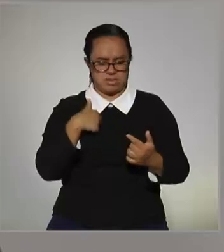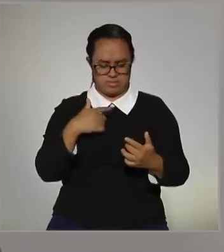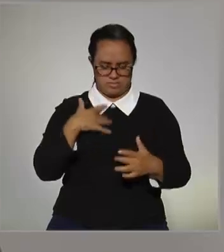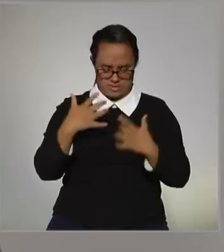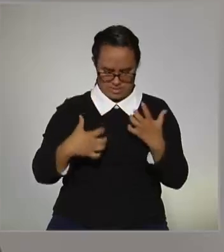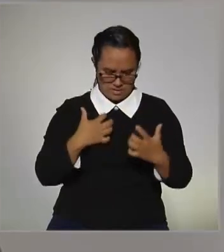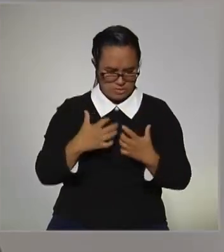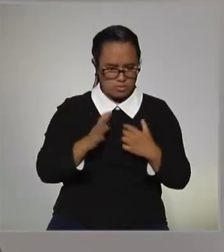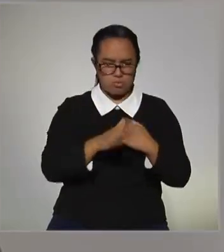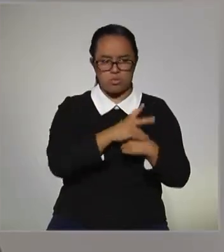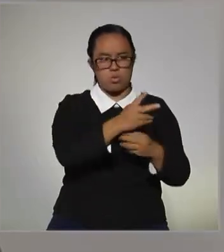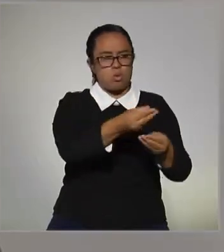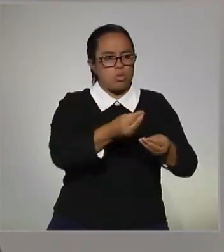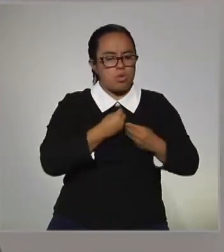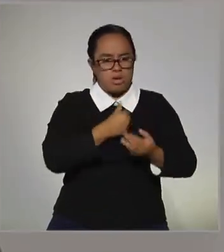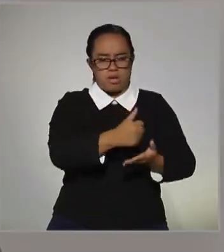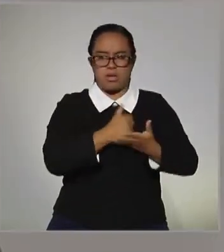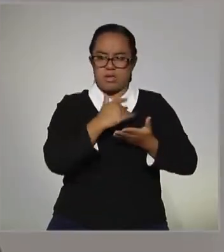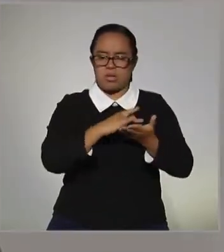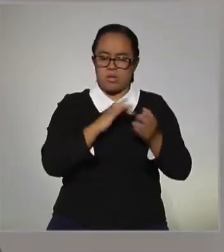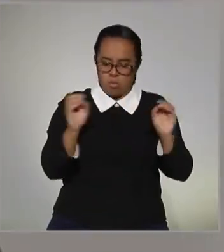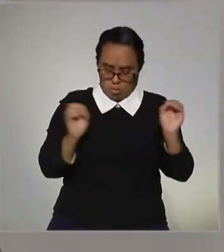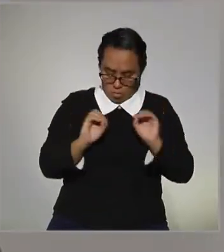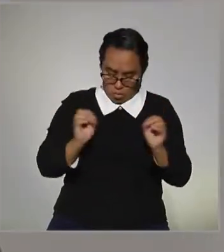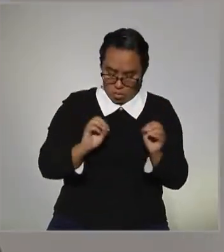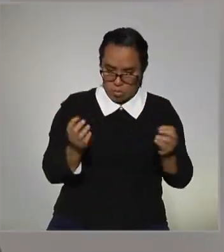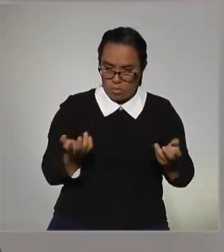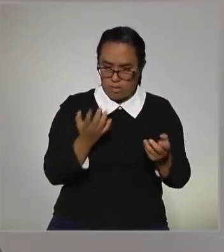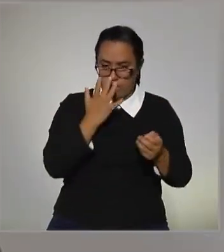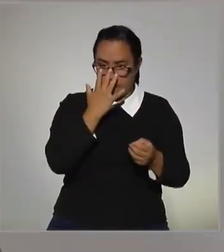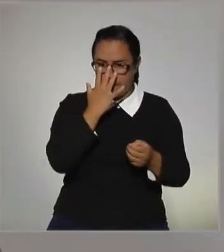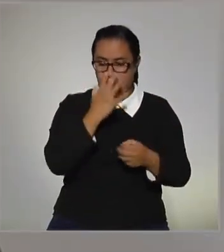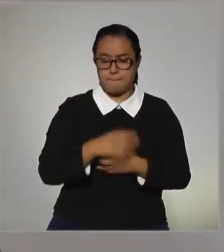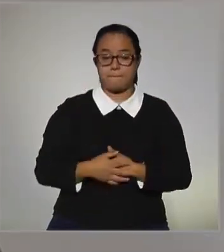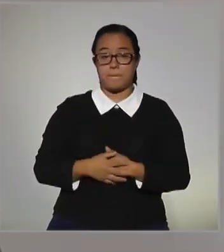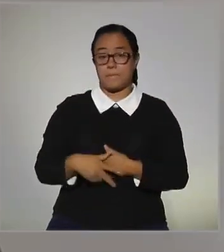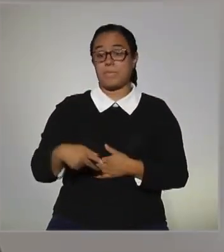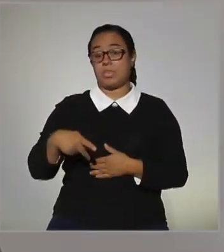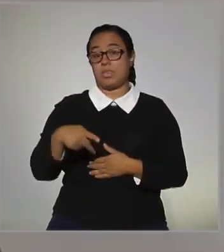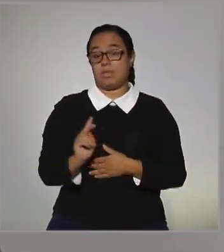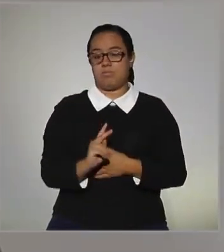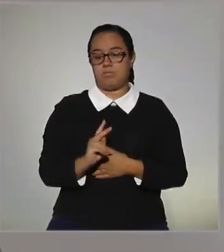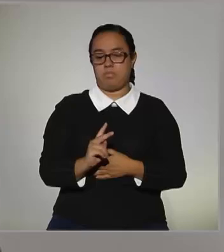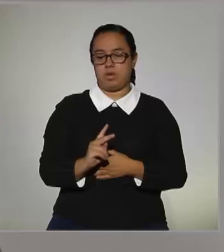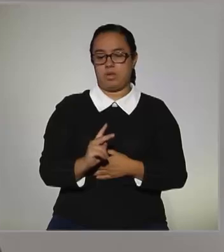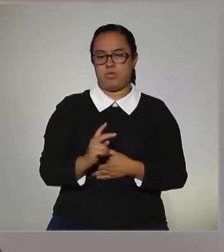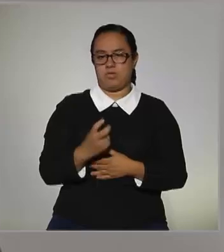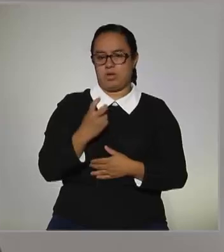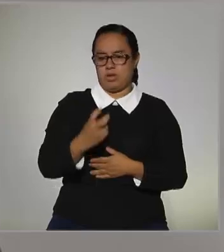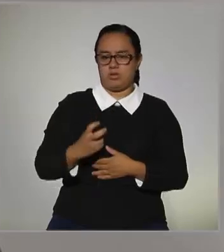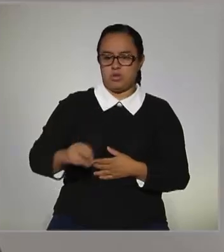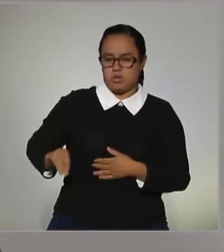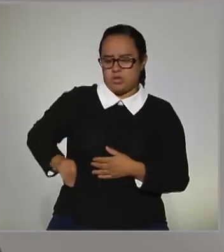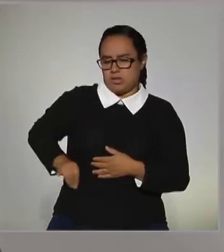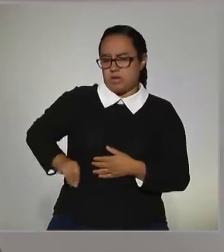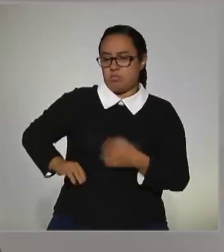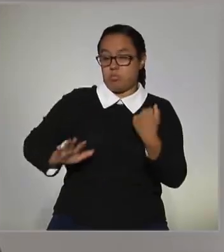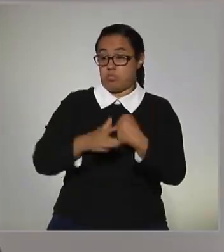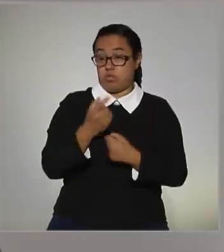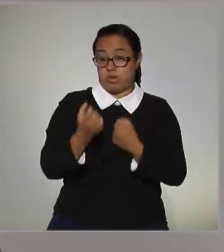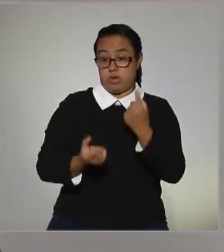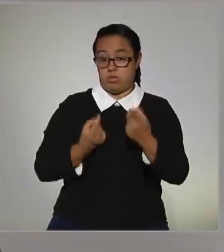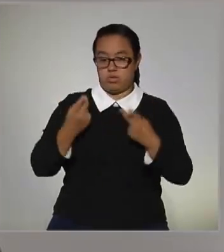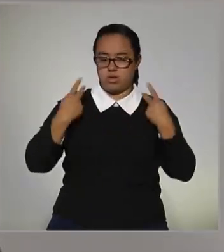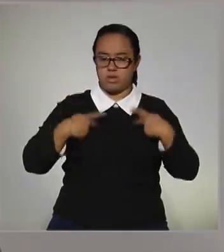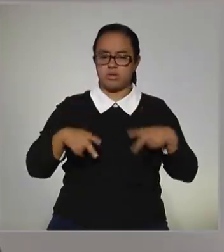fue dado, ¿no? De alguna manera y merecía que lo recibiera, etcétera. Pero es una posición como muy interesante, porque pareciera que hay gente que